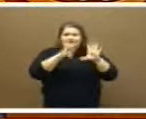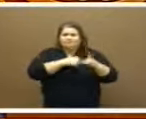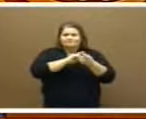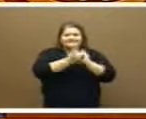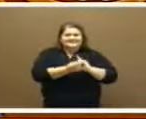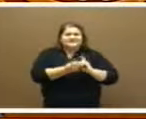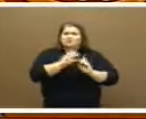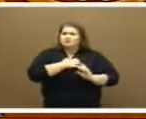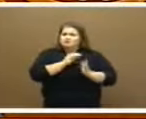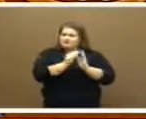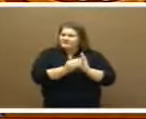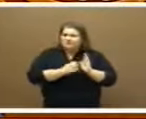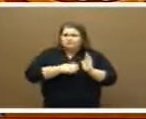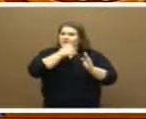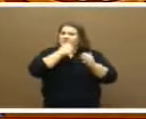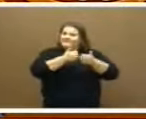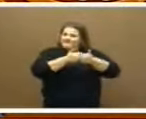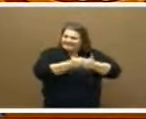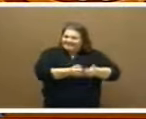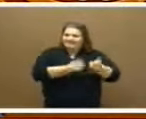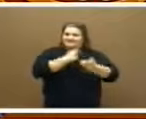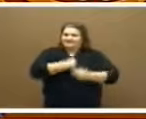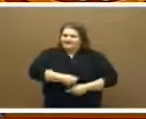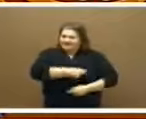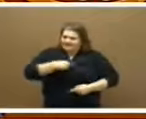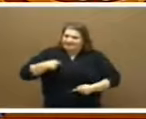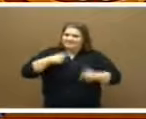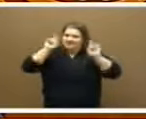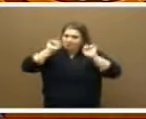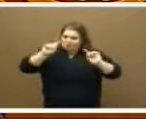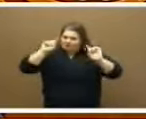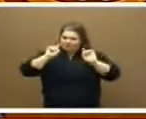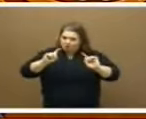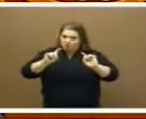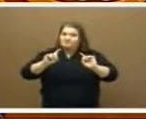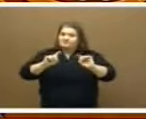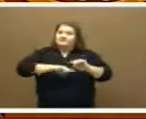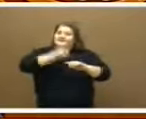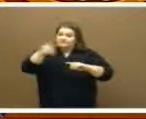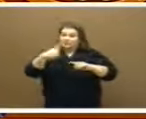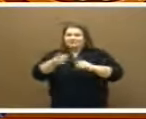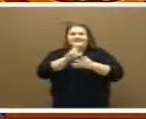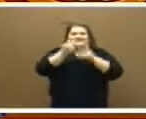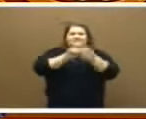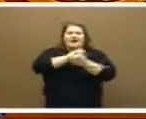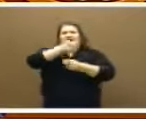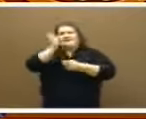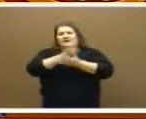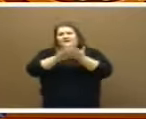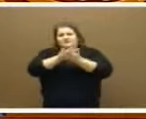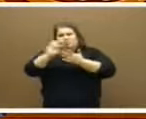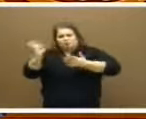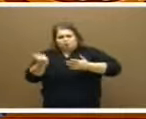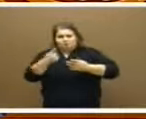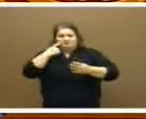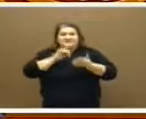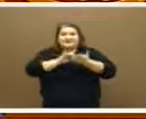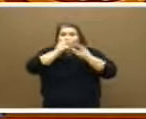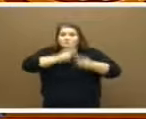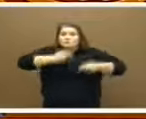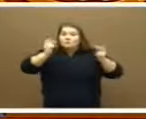aquí siempre hablamos de la dependencia, de la sanidad, de la educación. Y después hay otra cuestión que es fundamental. ¿Quién presta los